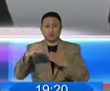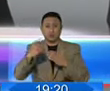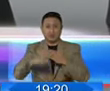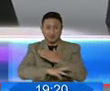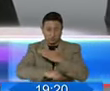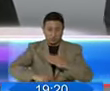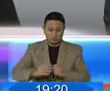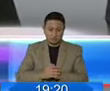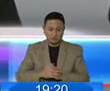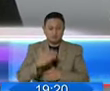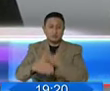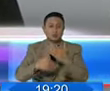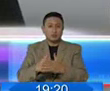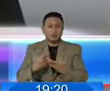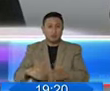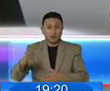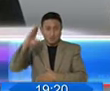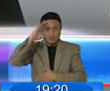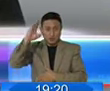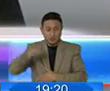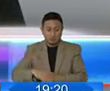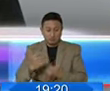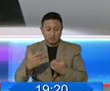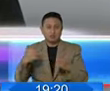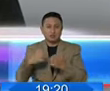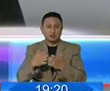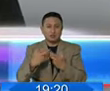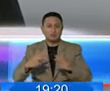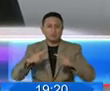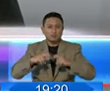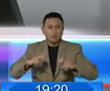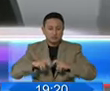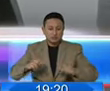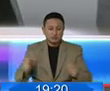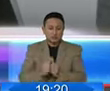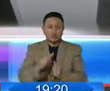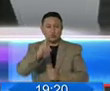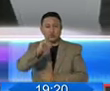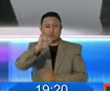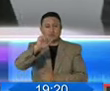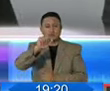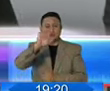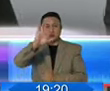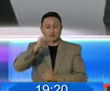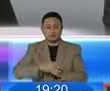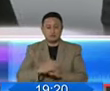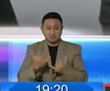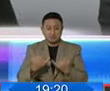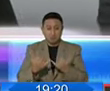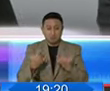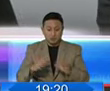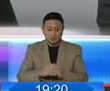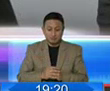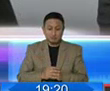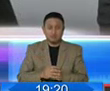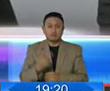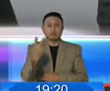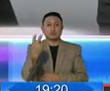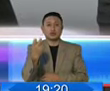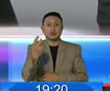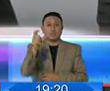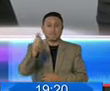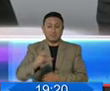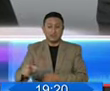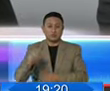luego inmediatamente la policía conformó un equipo de investigación con la UIAD. El día de hoy hemos detenido a 12